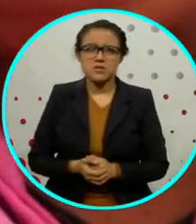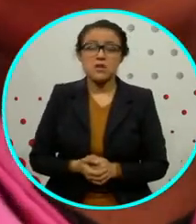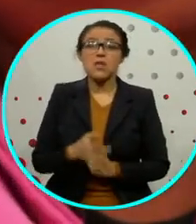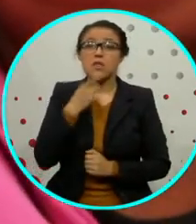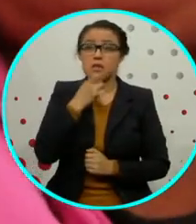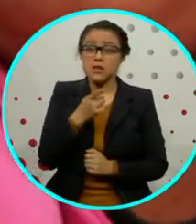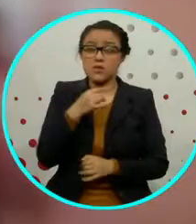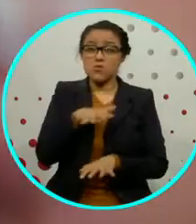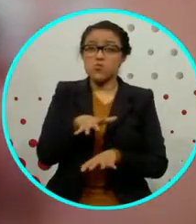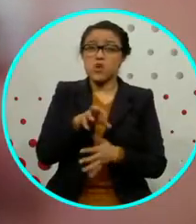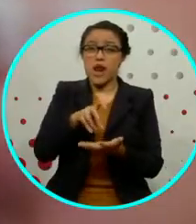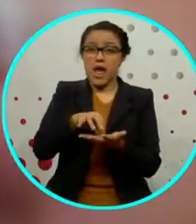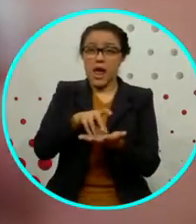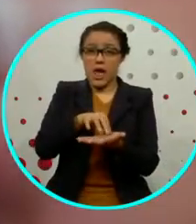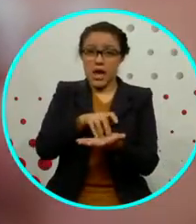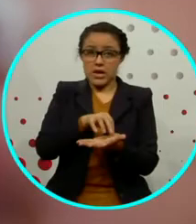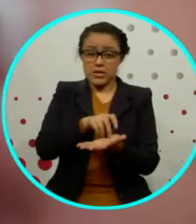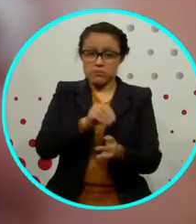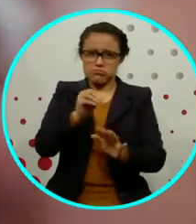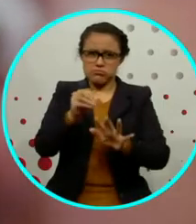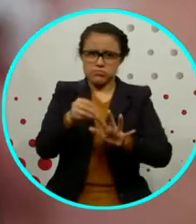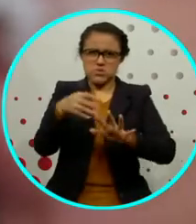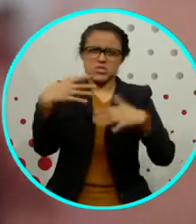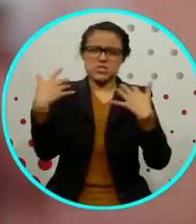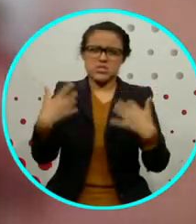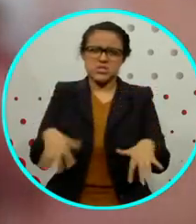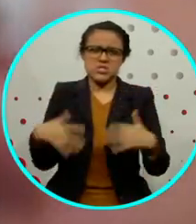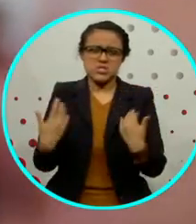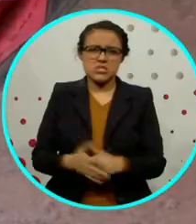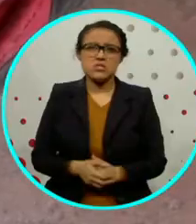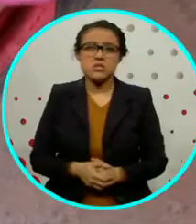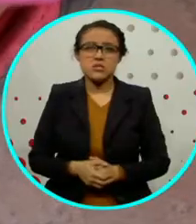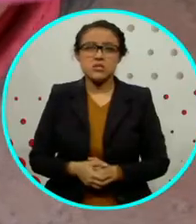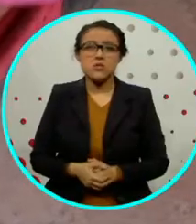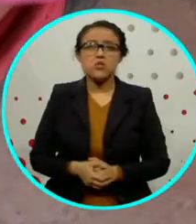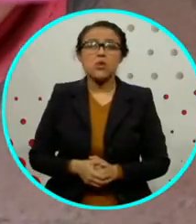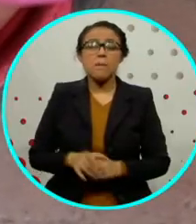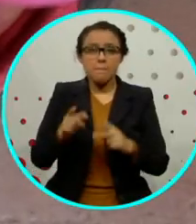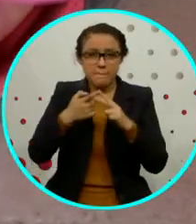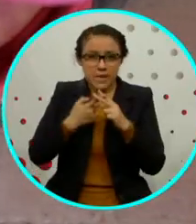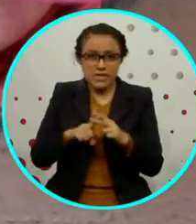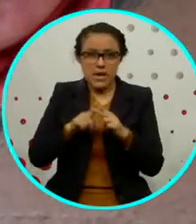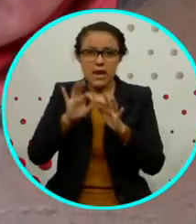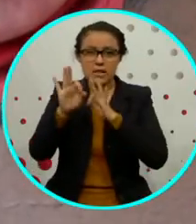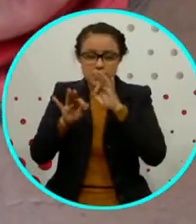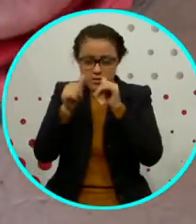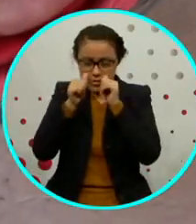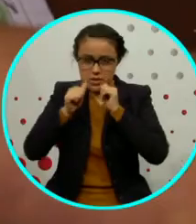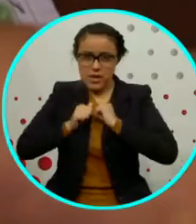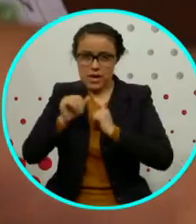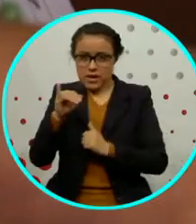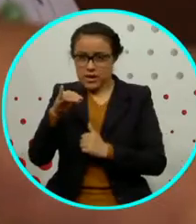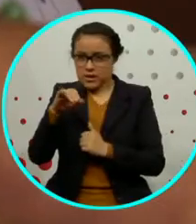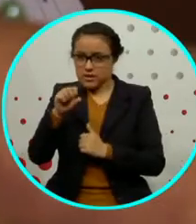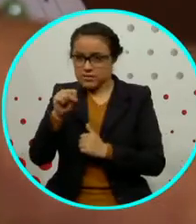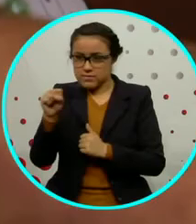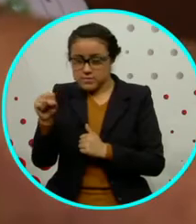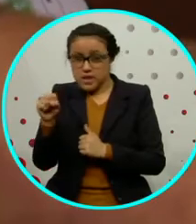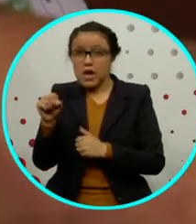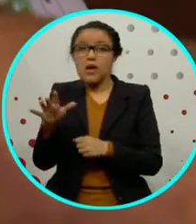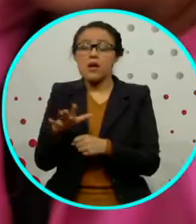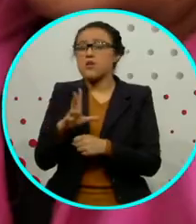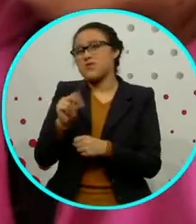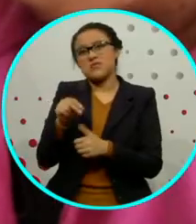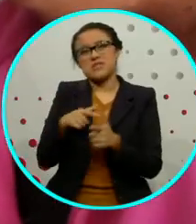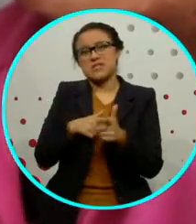Explica que una araña la picó, dejándoselo así. Cuenta que de principio recibió atención médica en el IMSS, pero debido a que dejó